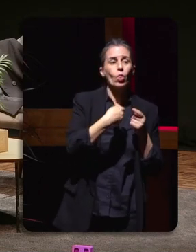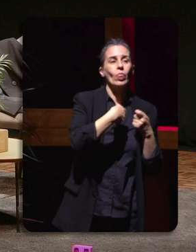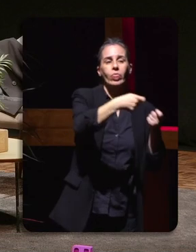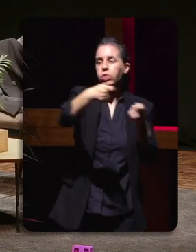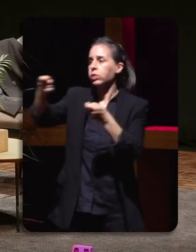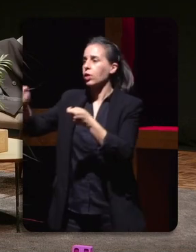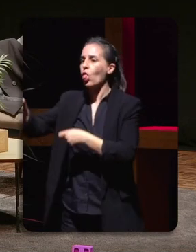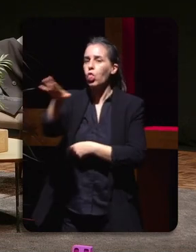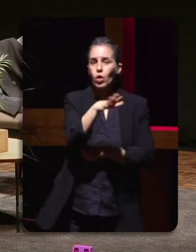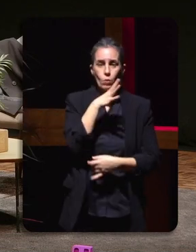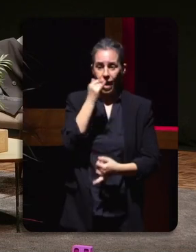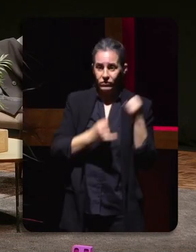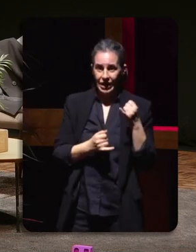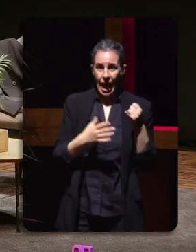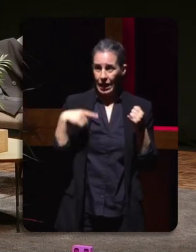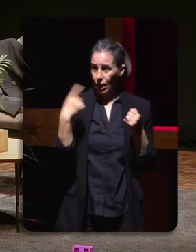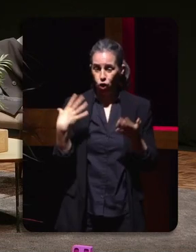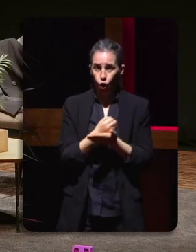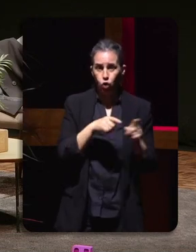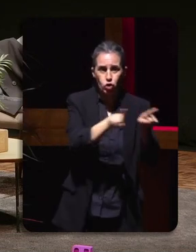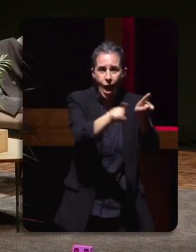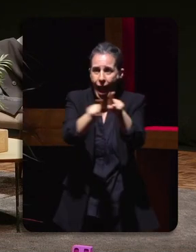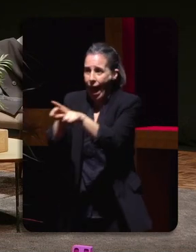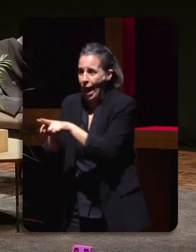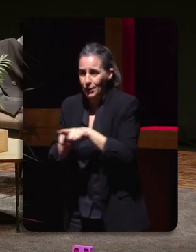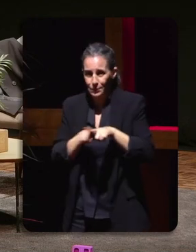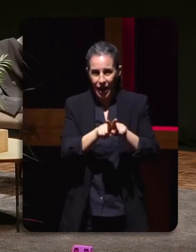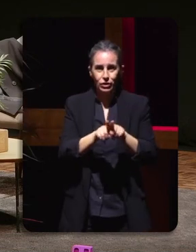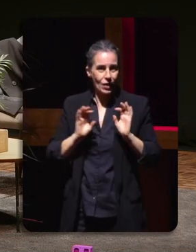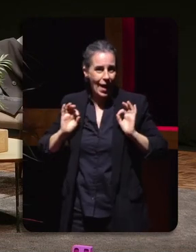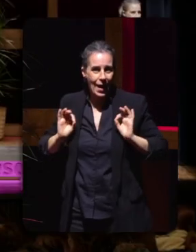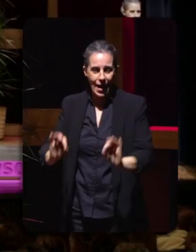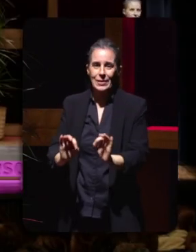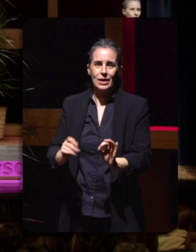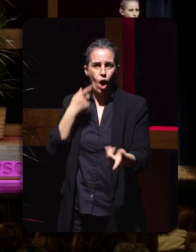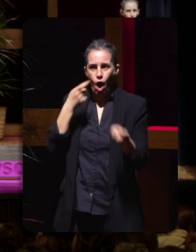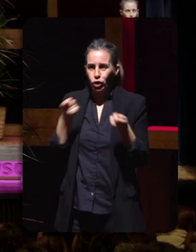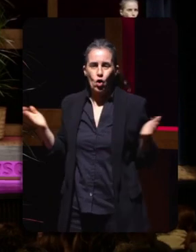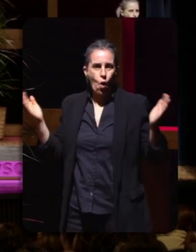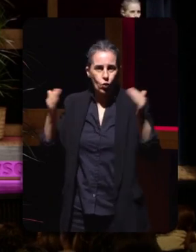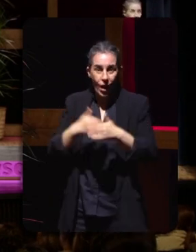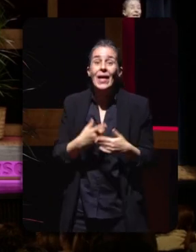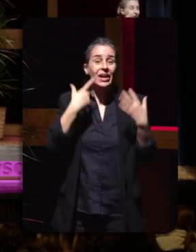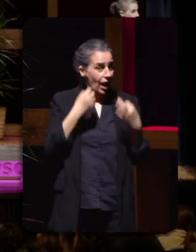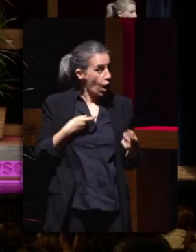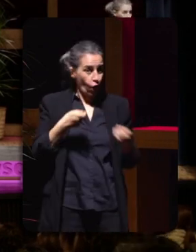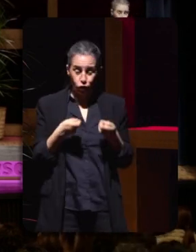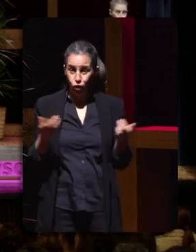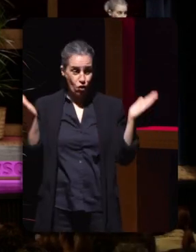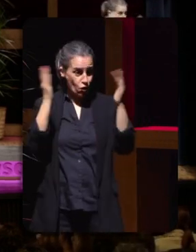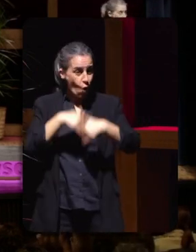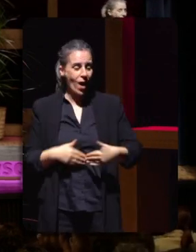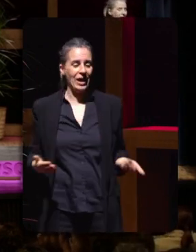va a ser los hermanos se van a juntar entre ellos yo usted me decía yo creo que no hay ningún control sobre esto y es que no lo había no lo había